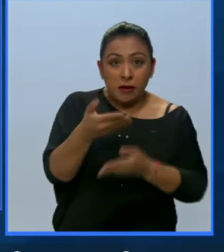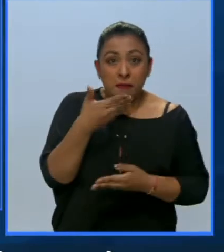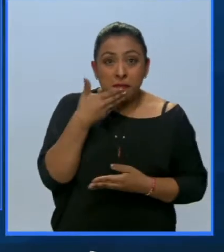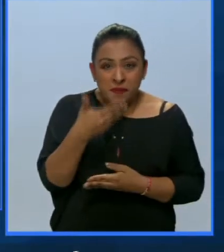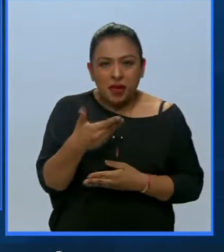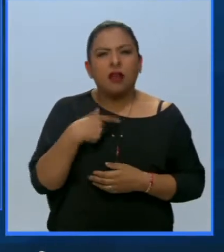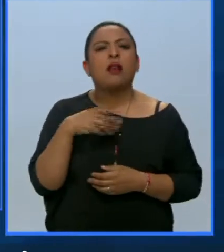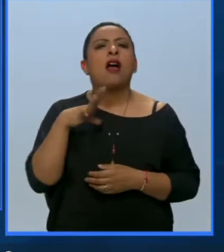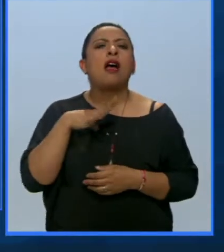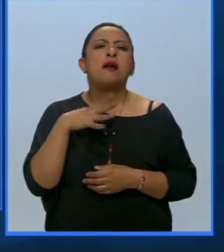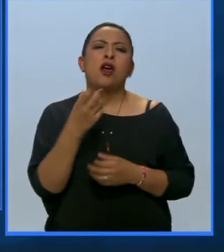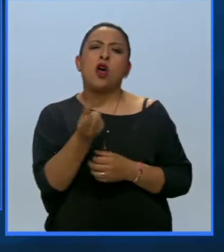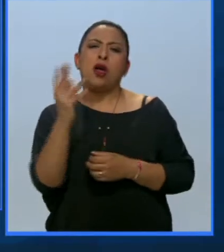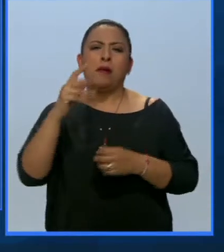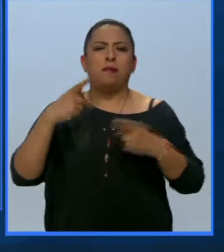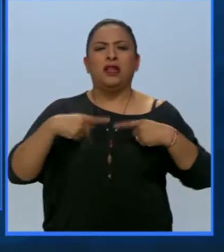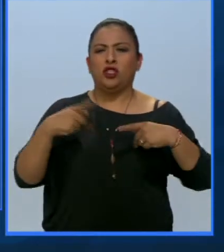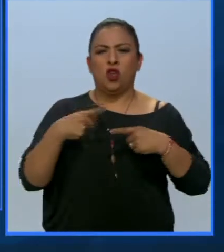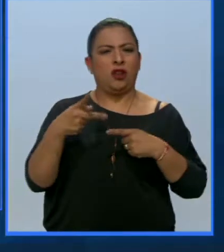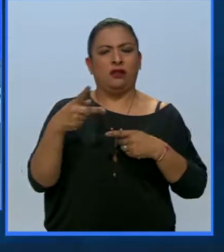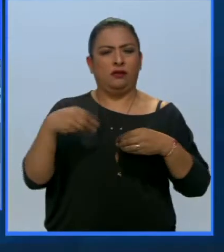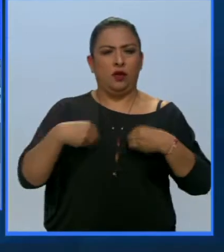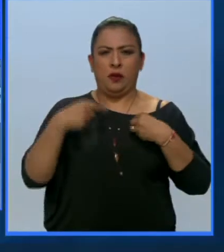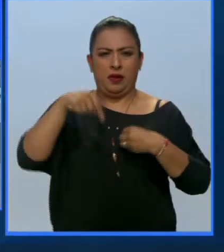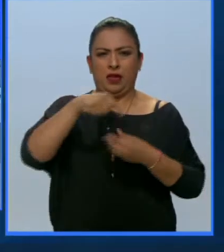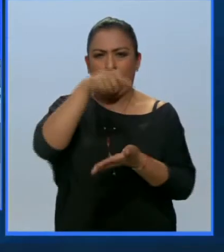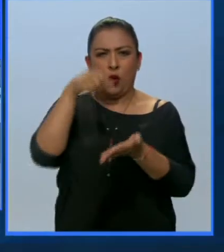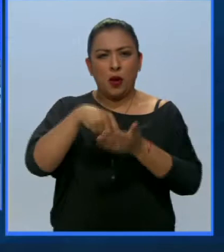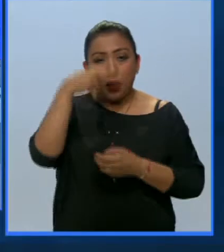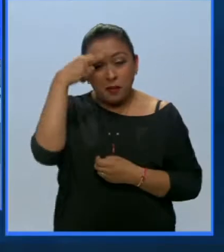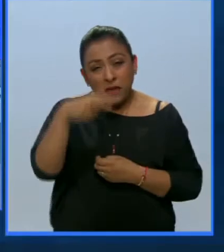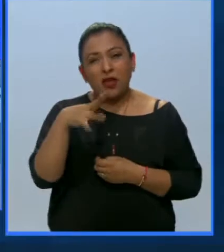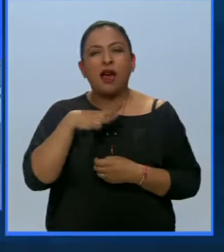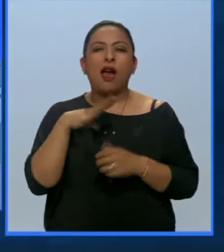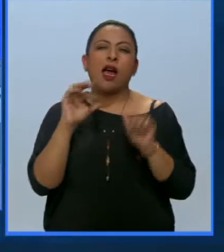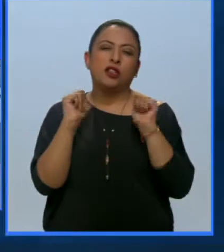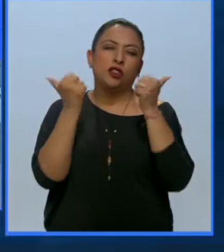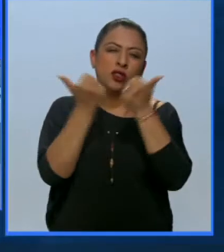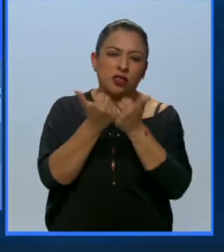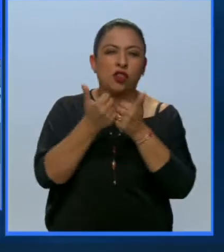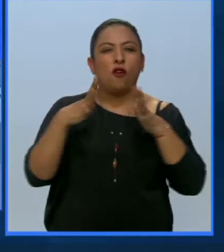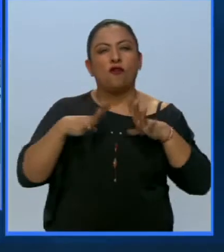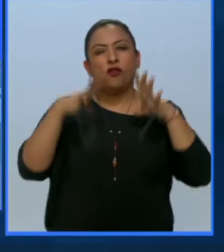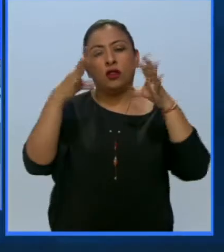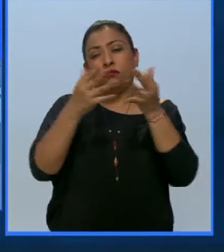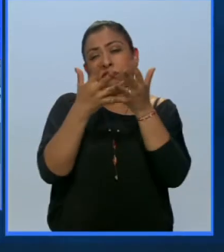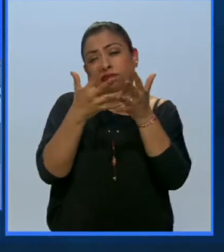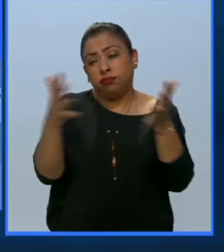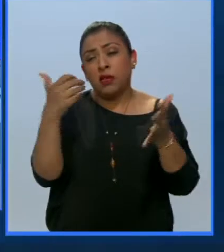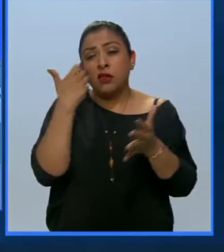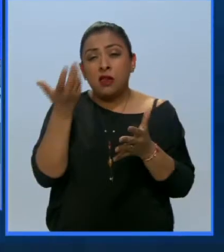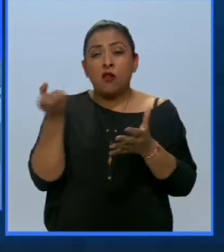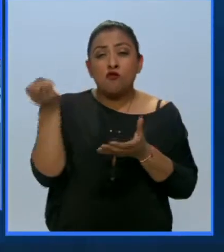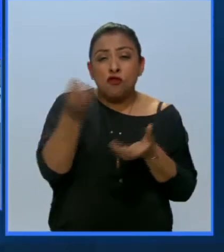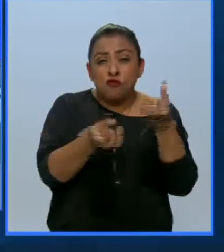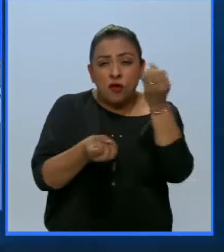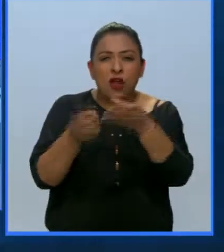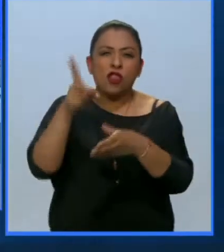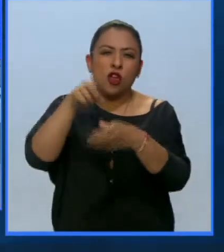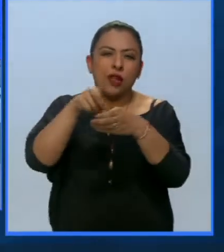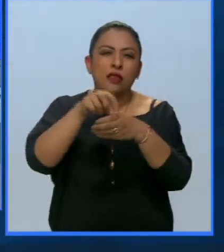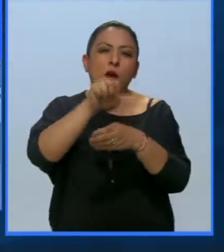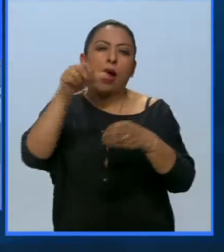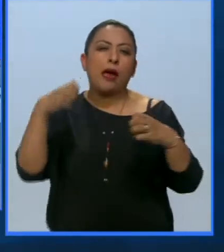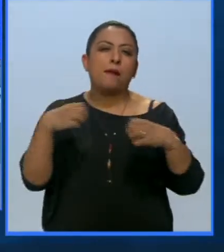Hubo muchas personas que no viven en México o que están asociadas con fundaciones muy grandes que buscaron canalizar recursos tanto para la